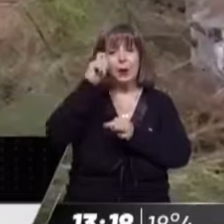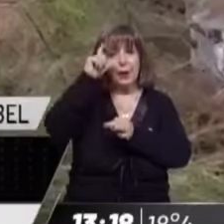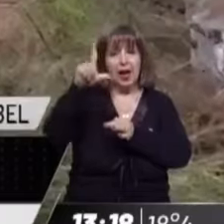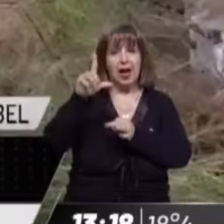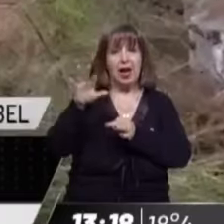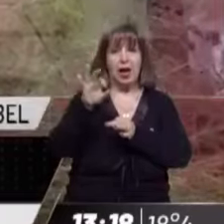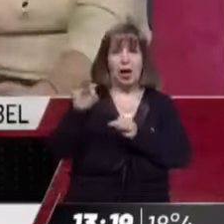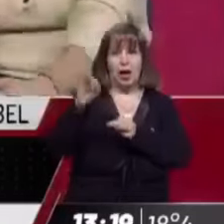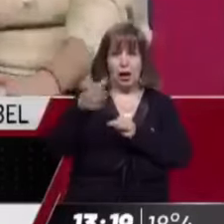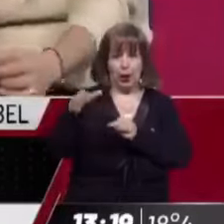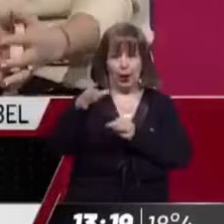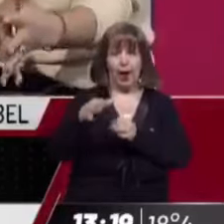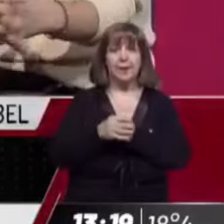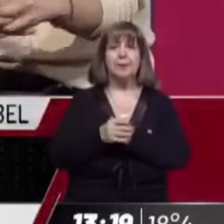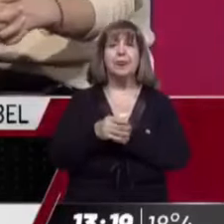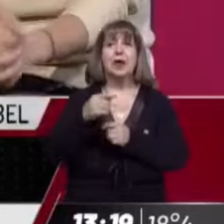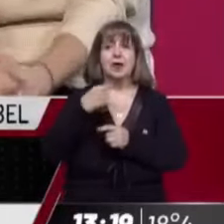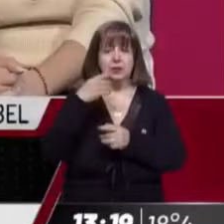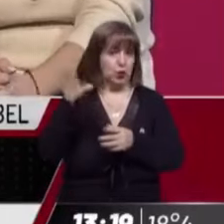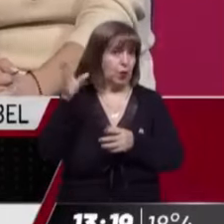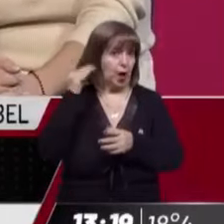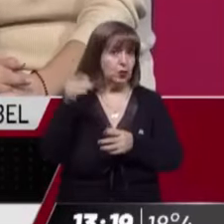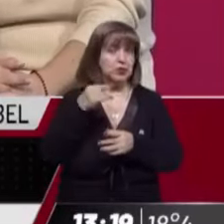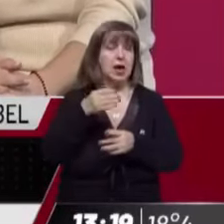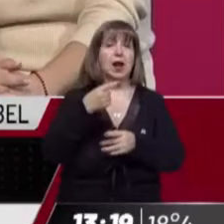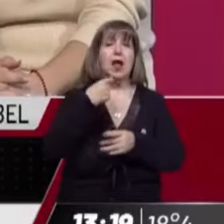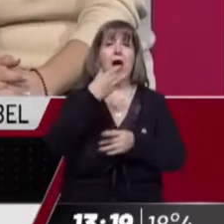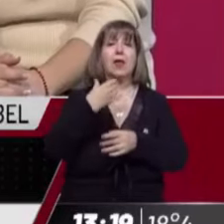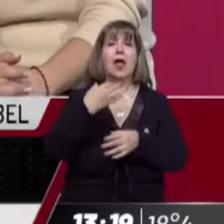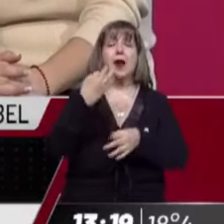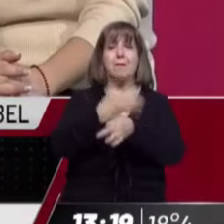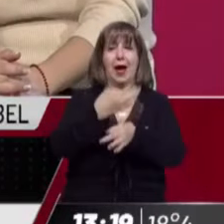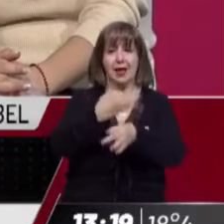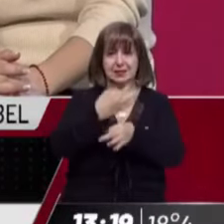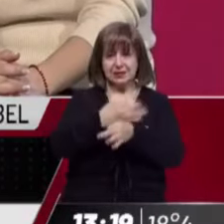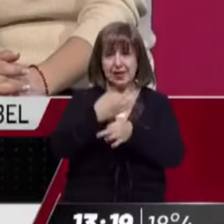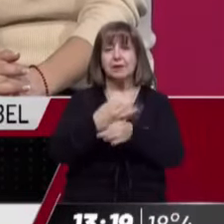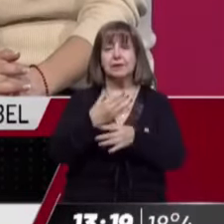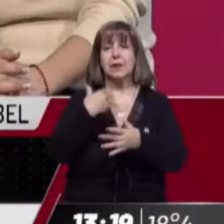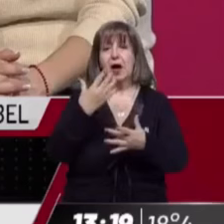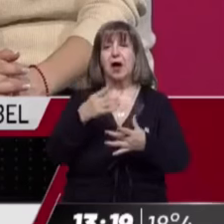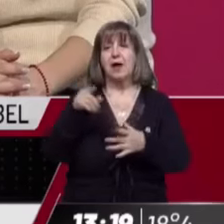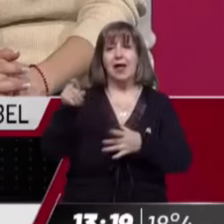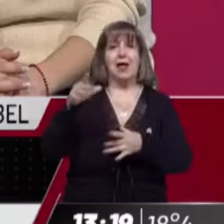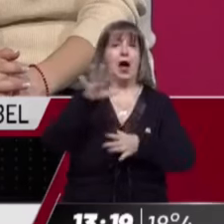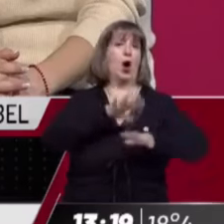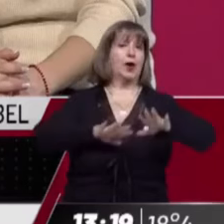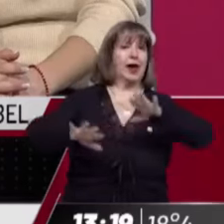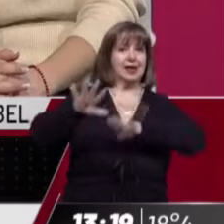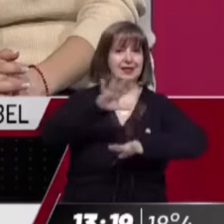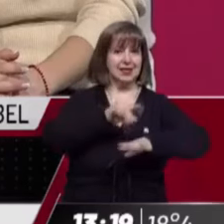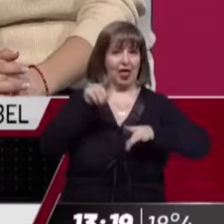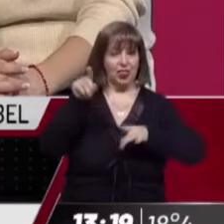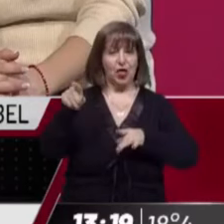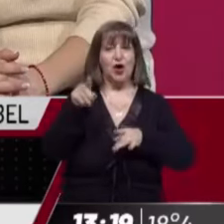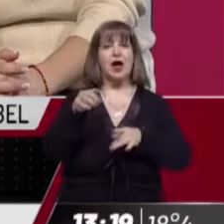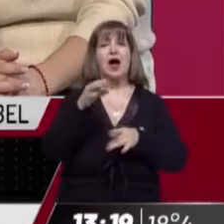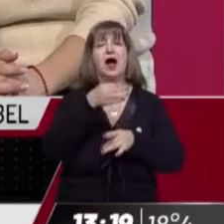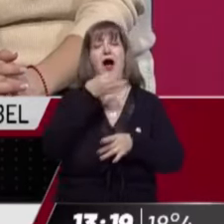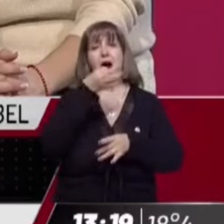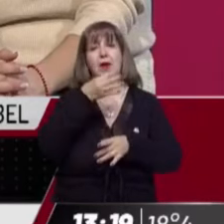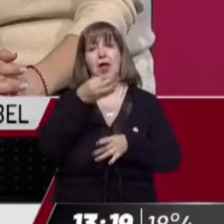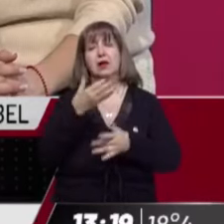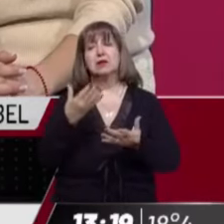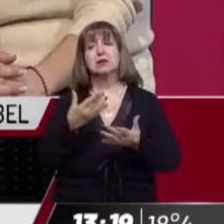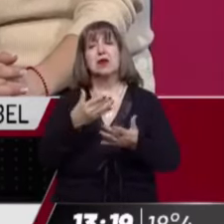parece, escuchamos a una de las maestras que hablaba acá y que fue una de las organizadoras y que también llevó este mensaje a